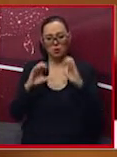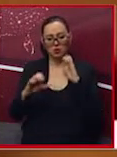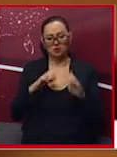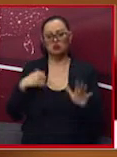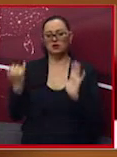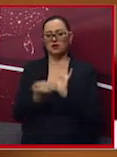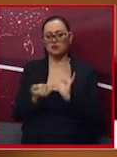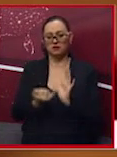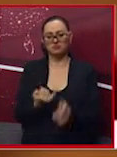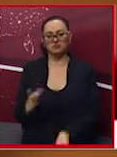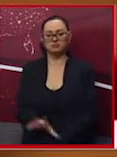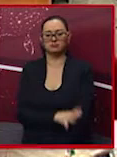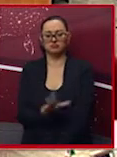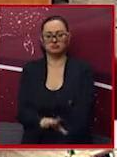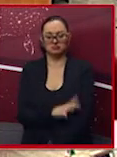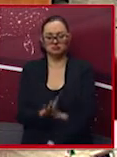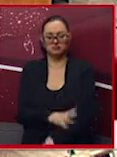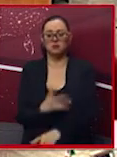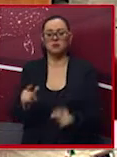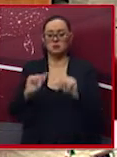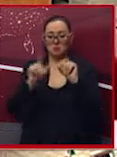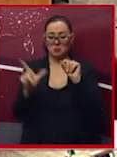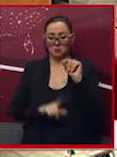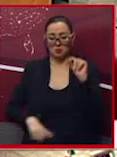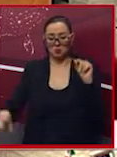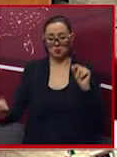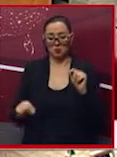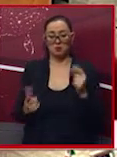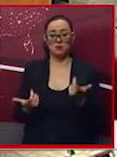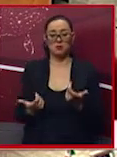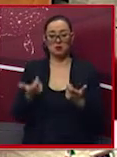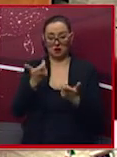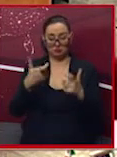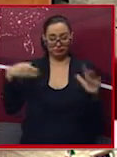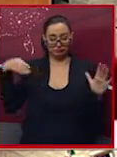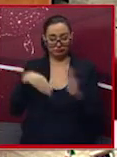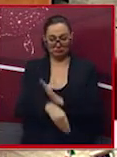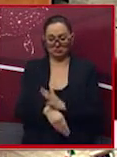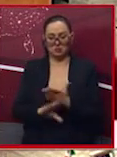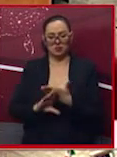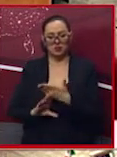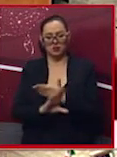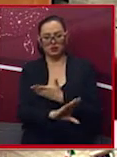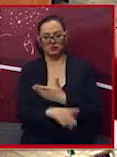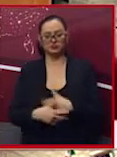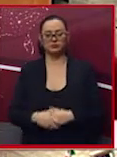y la energética, que evitaron que México tuviera una recesión económica.